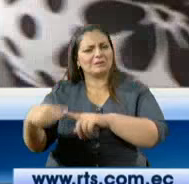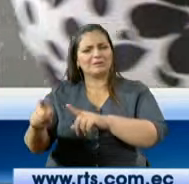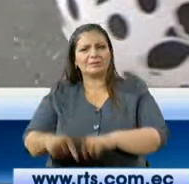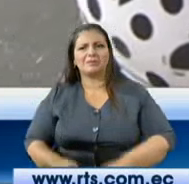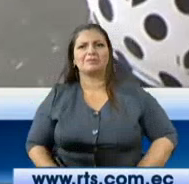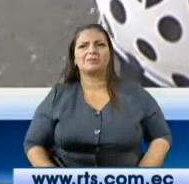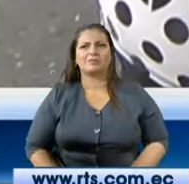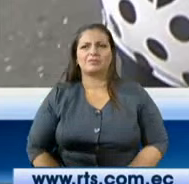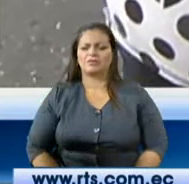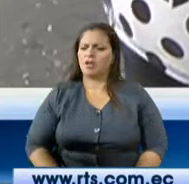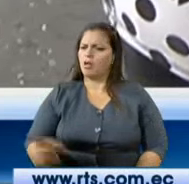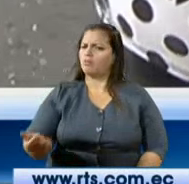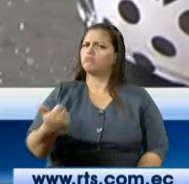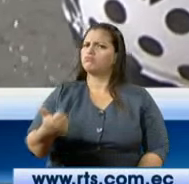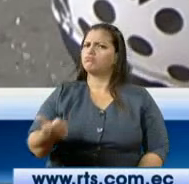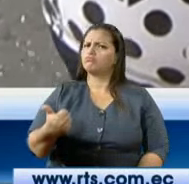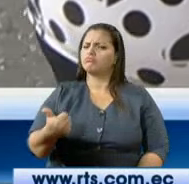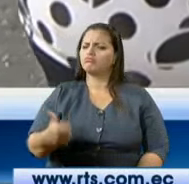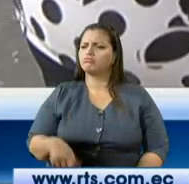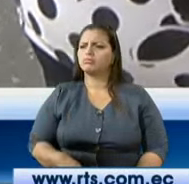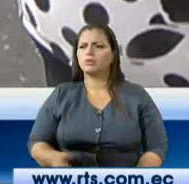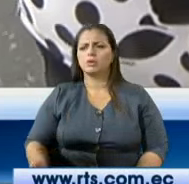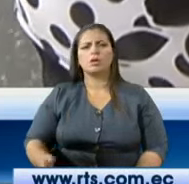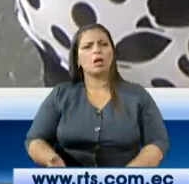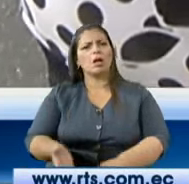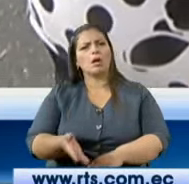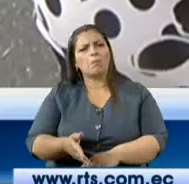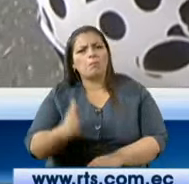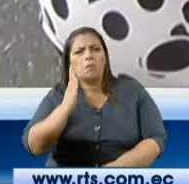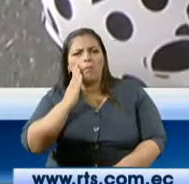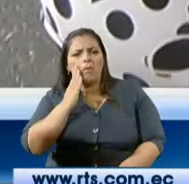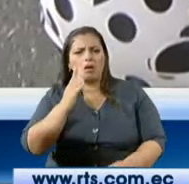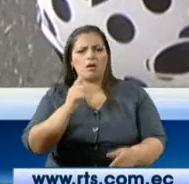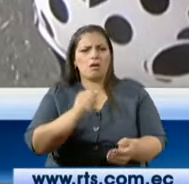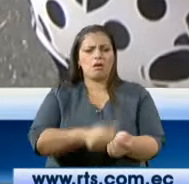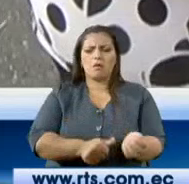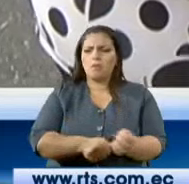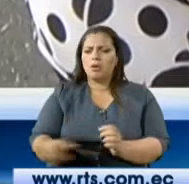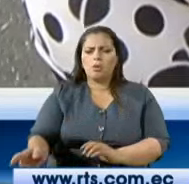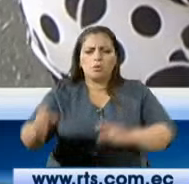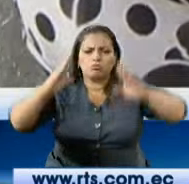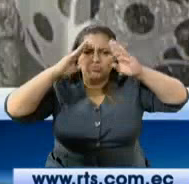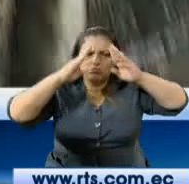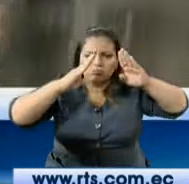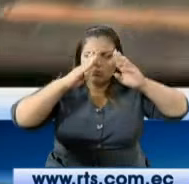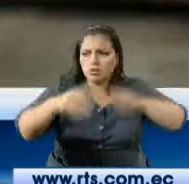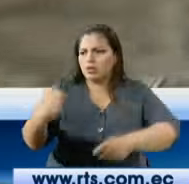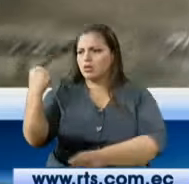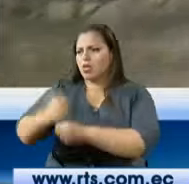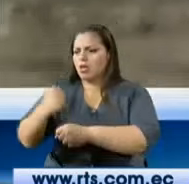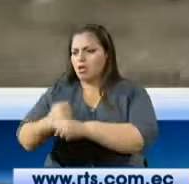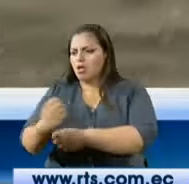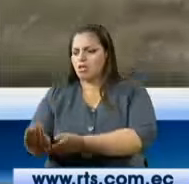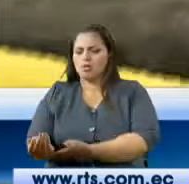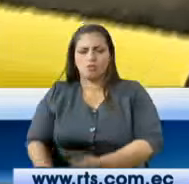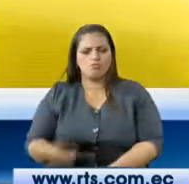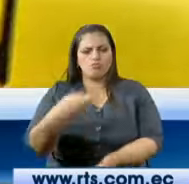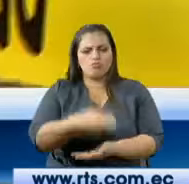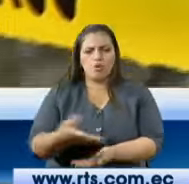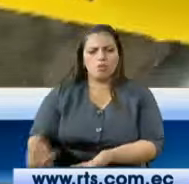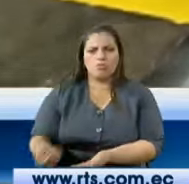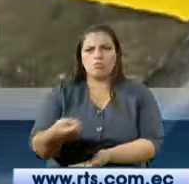Un chico bueno que veía por su madre, por sus hermanos, él era el sostén de la casa. No quieren que su crimen engrose